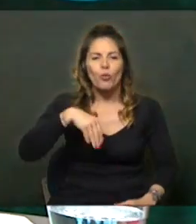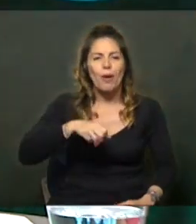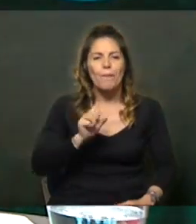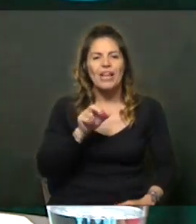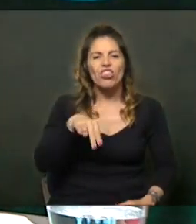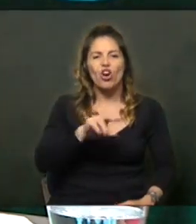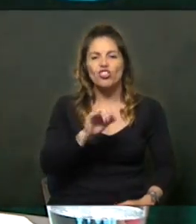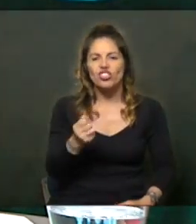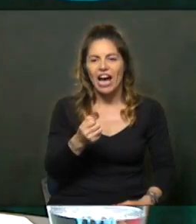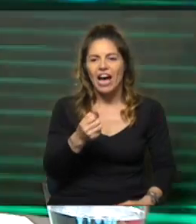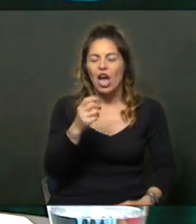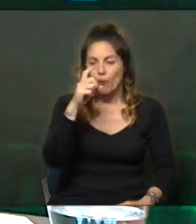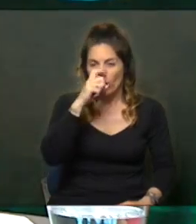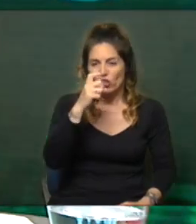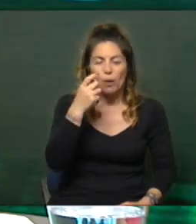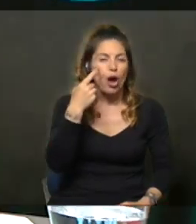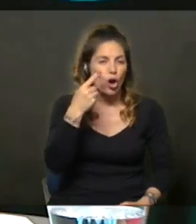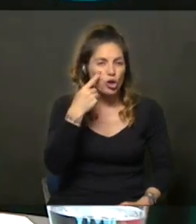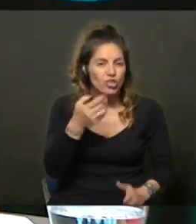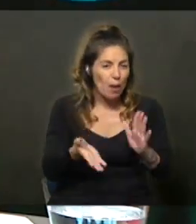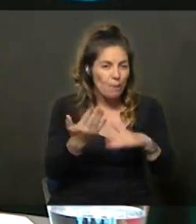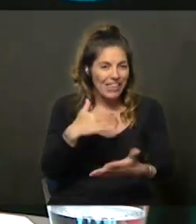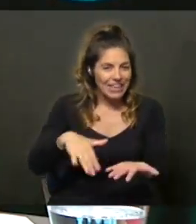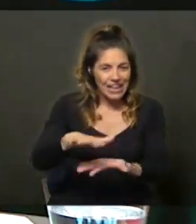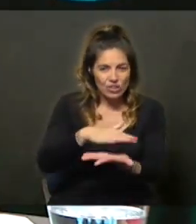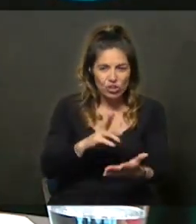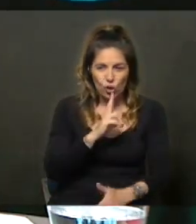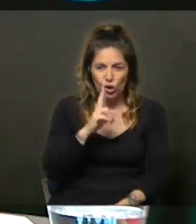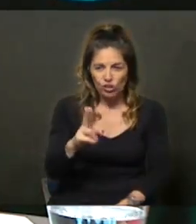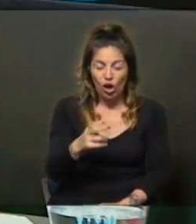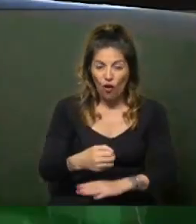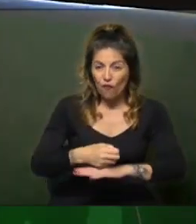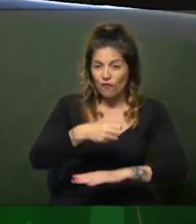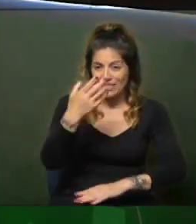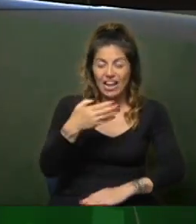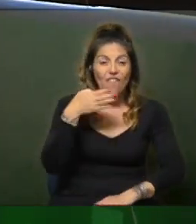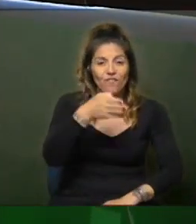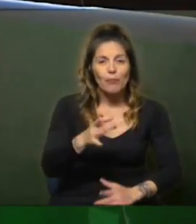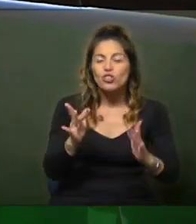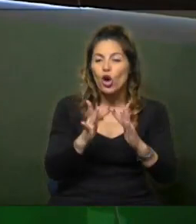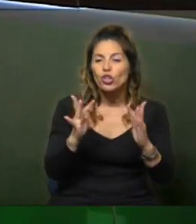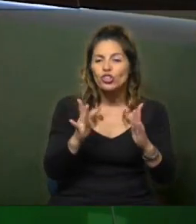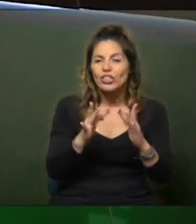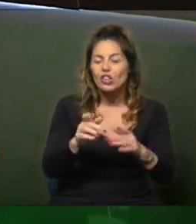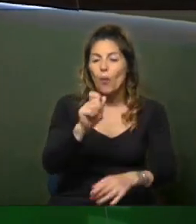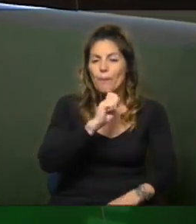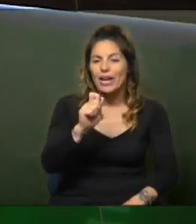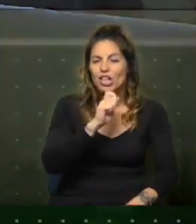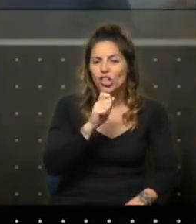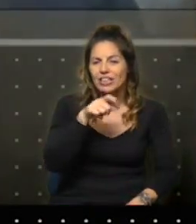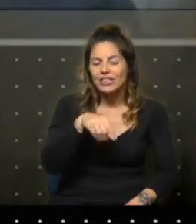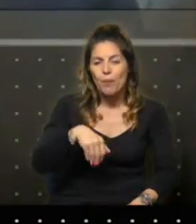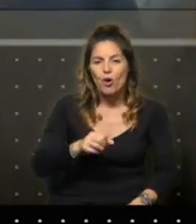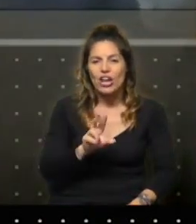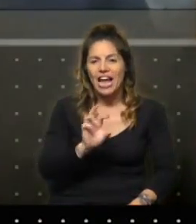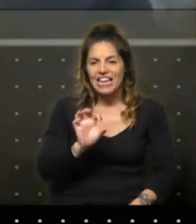propia ciudad de Buenos Aires pero para conocer un poquito más de lo que está pasando con los resultados oficiales nos vamos a poner en contacto con la periodista María Laura Morales que